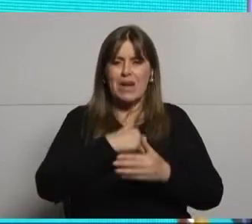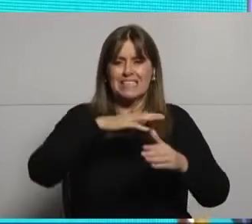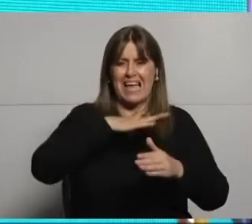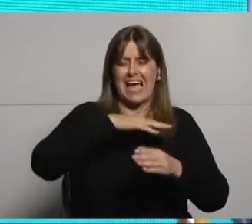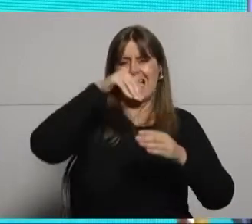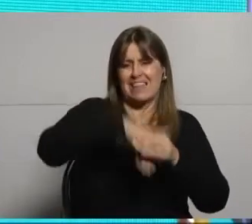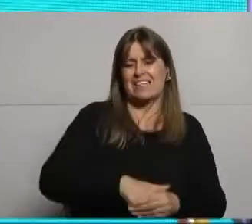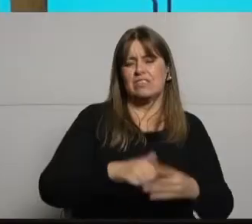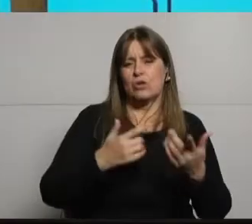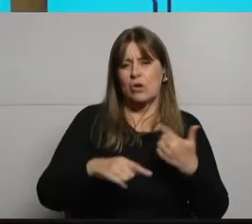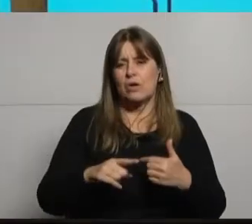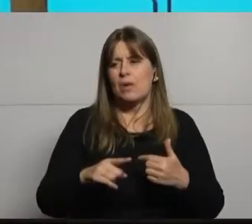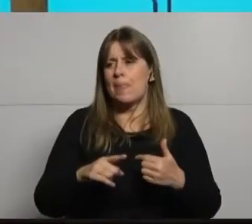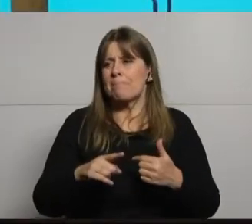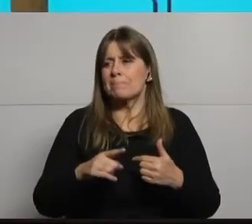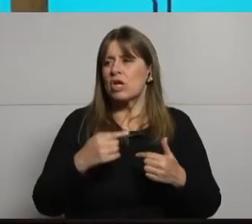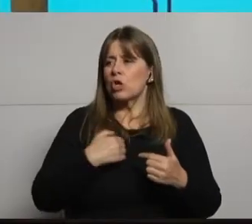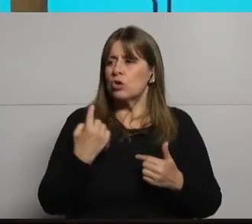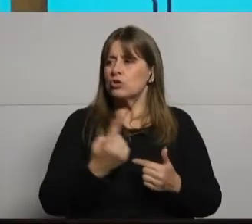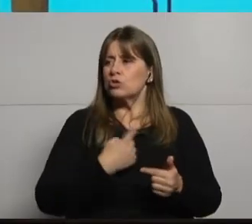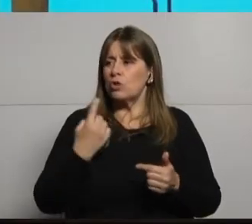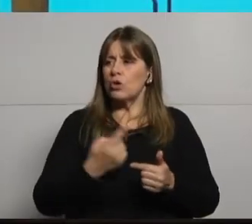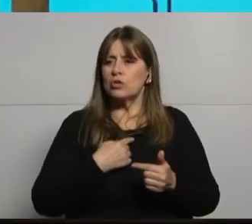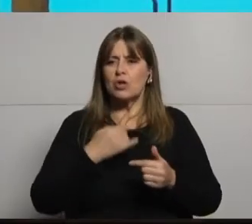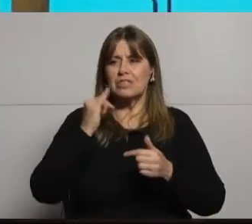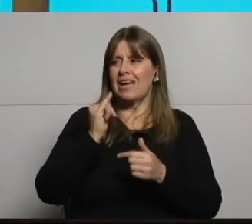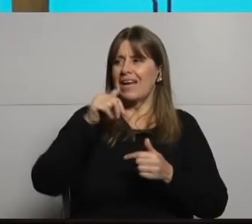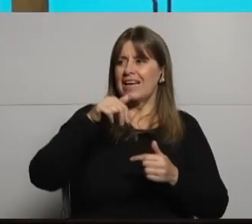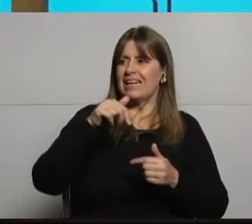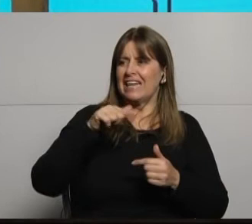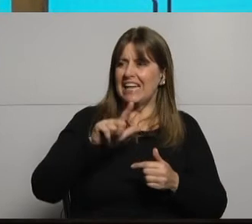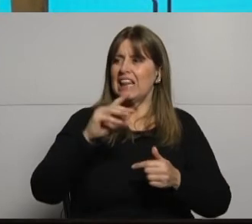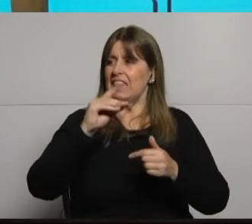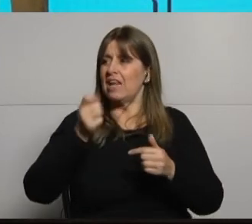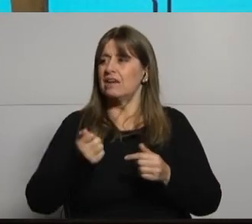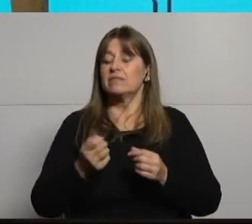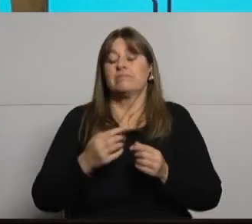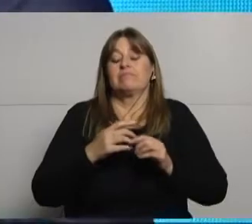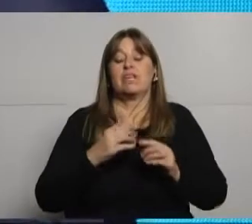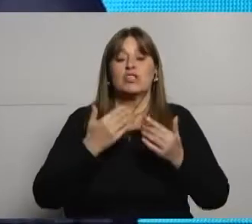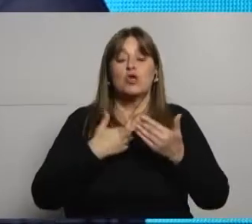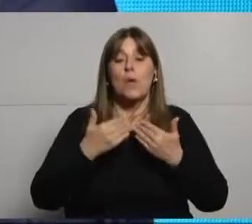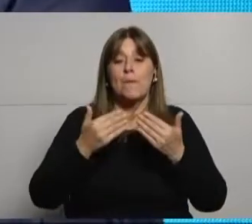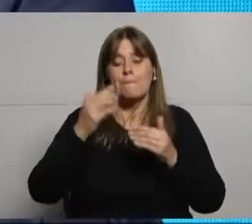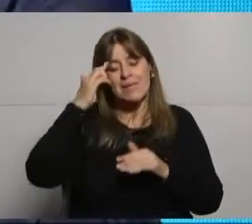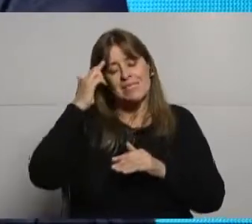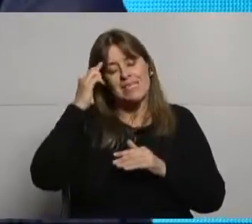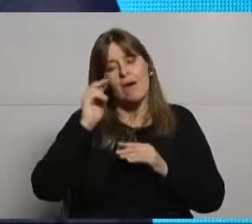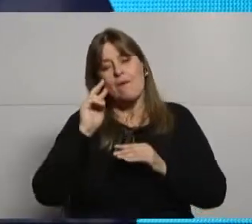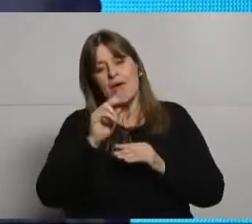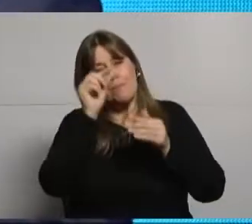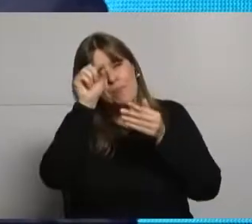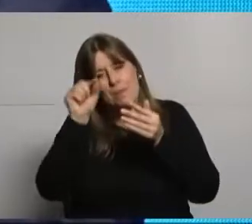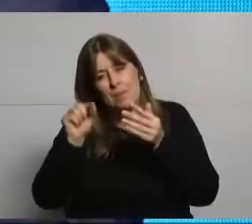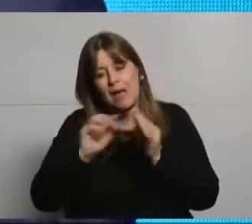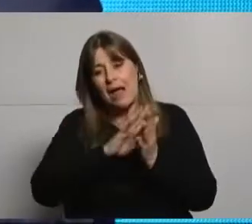en todo lo que tiene que ver con la... Nosotros ahí en Hilda, justo antes de que este mundo viniera, y pensaba mientras veía esos puntitos